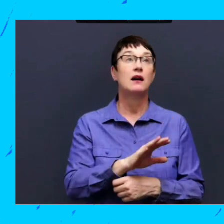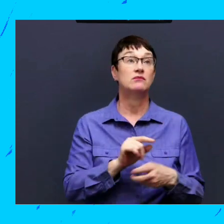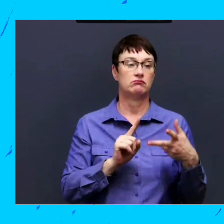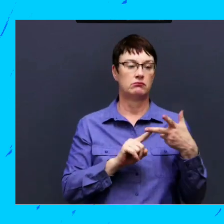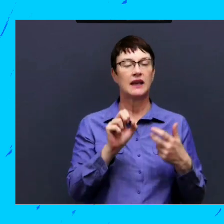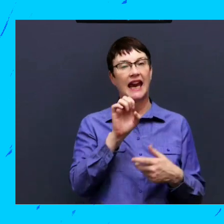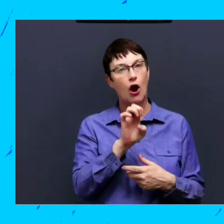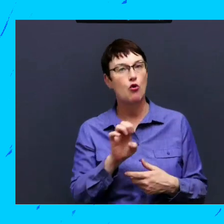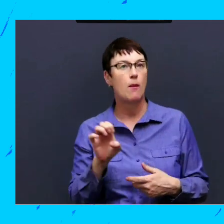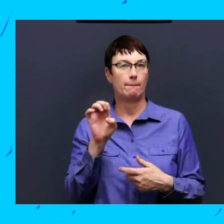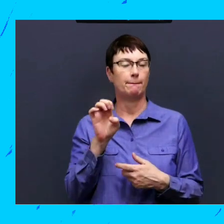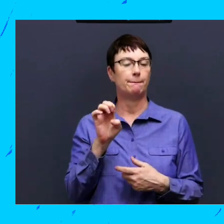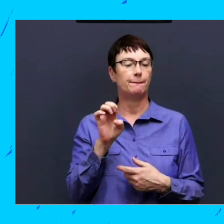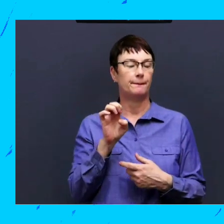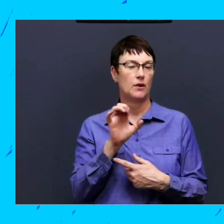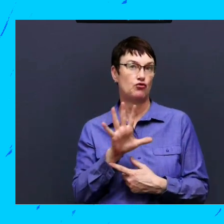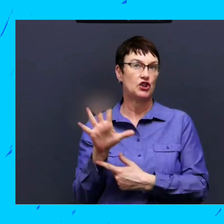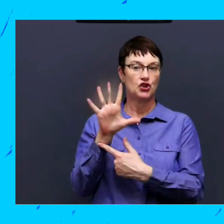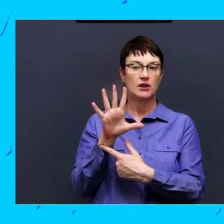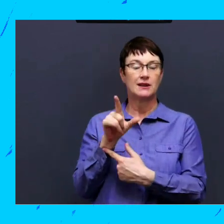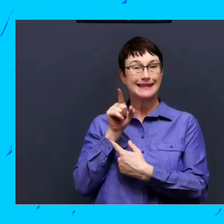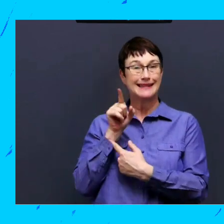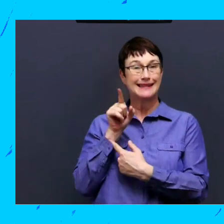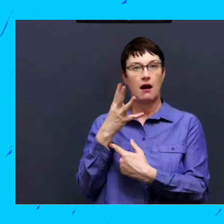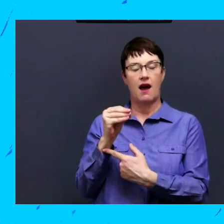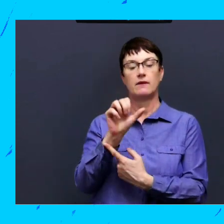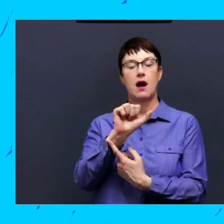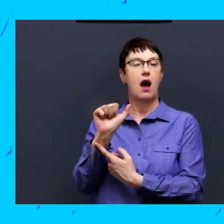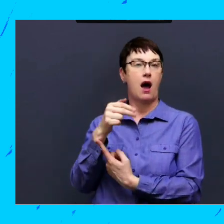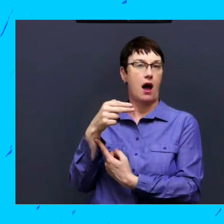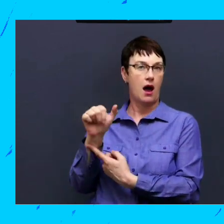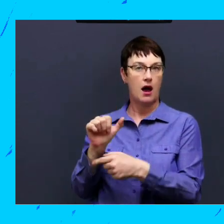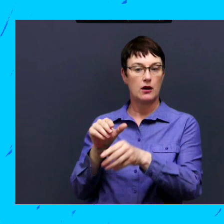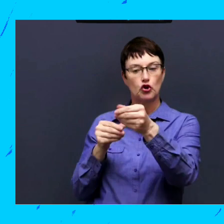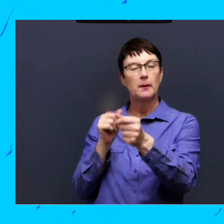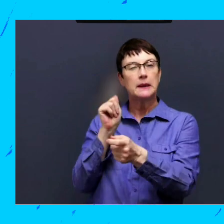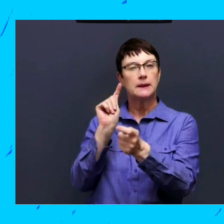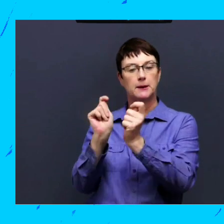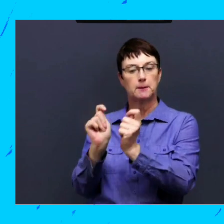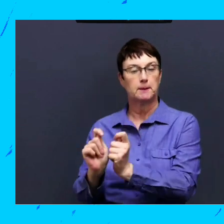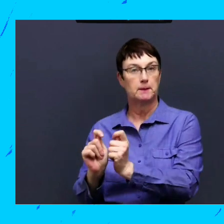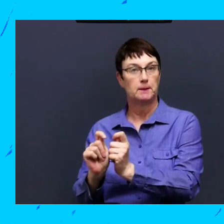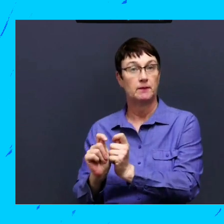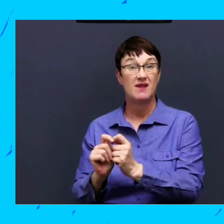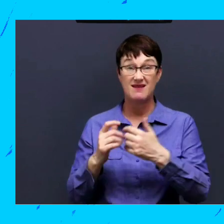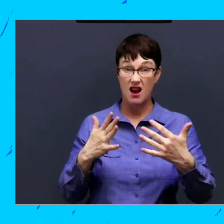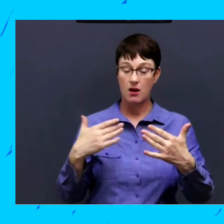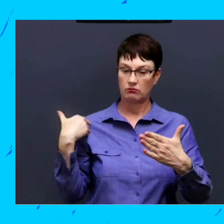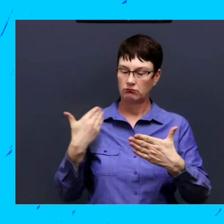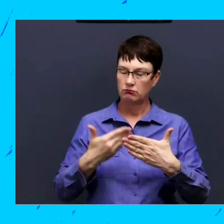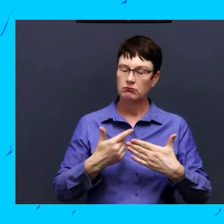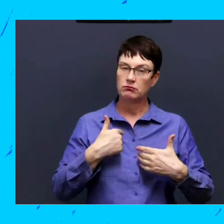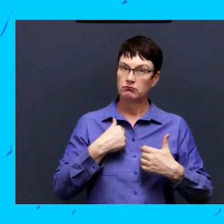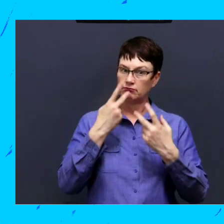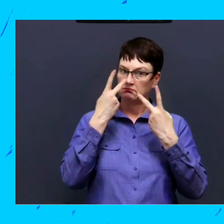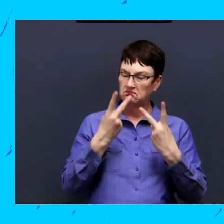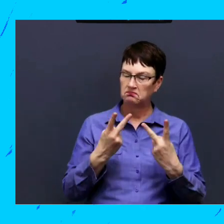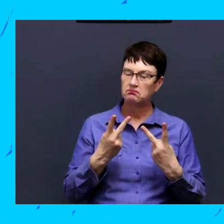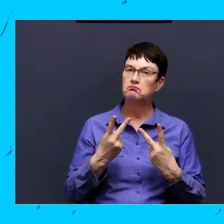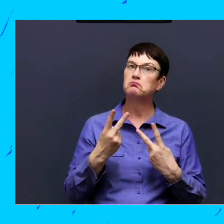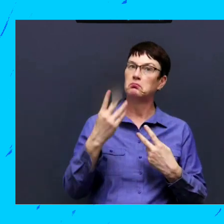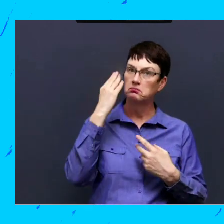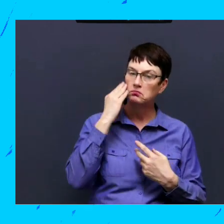y también la adaptación de la región europea de la AHA. Las experiencias han demostrado que las directivas podrán